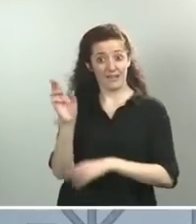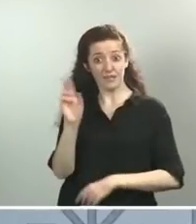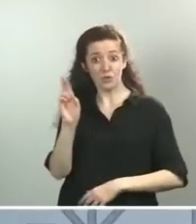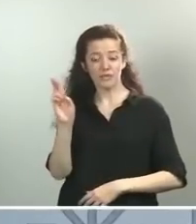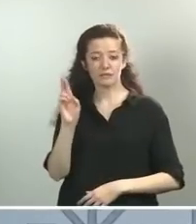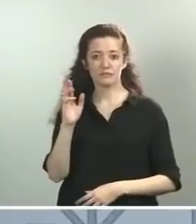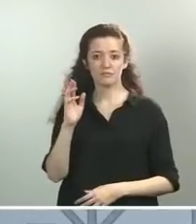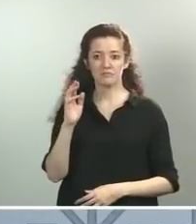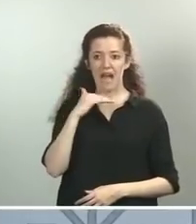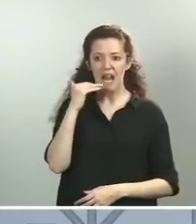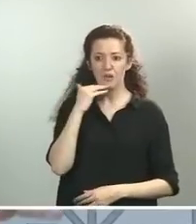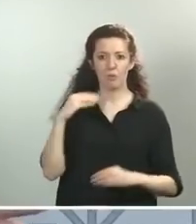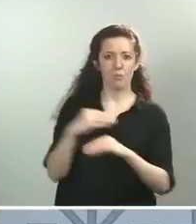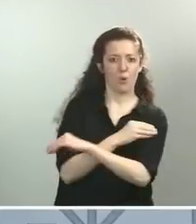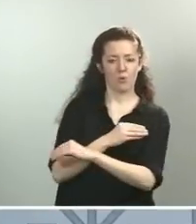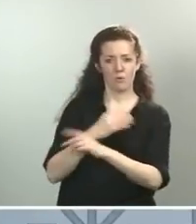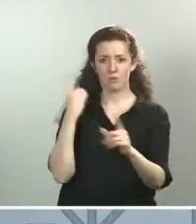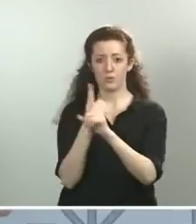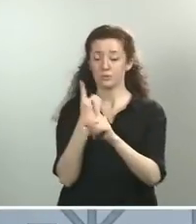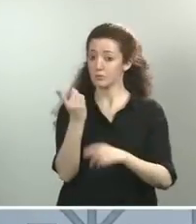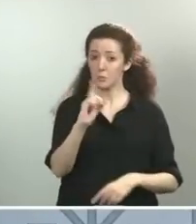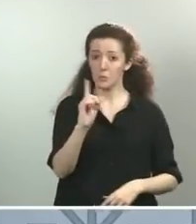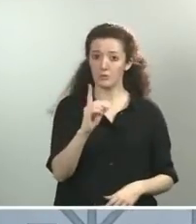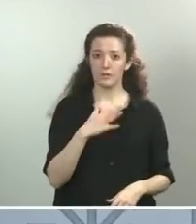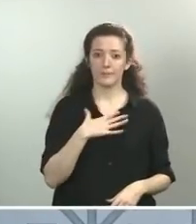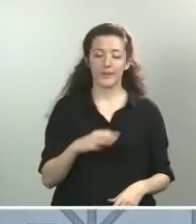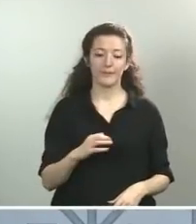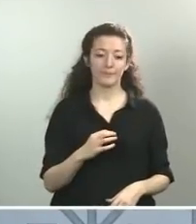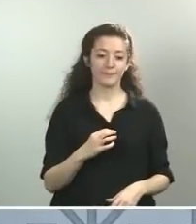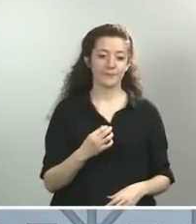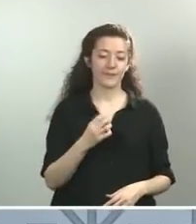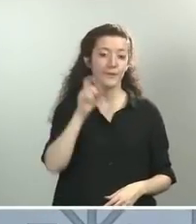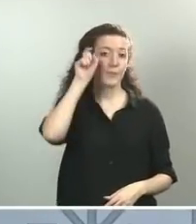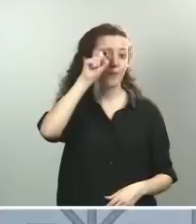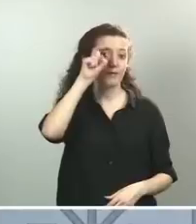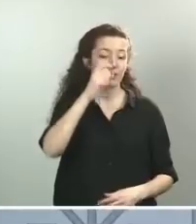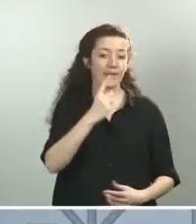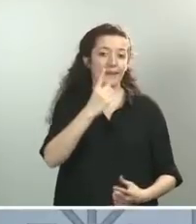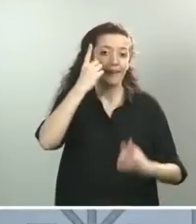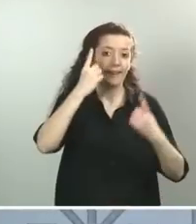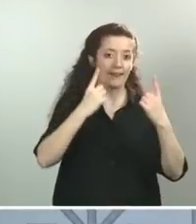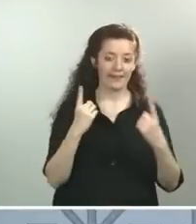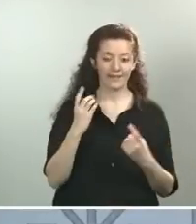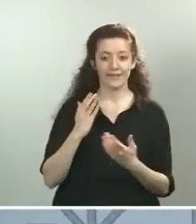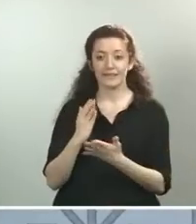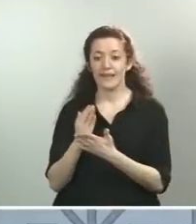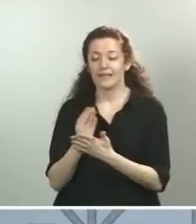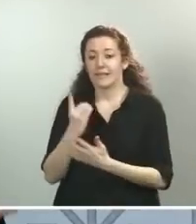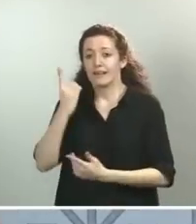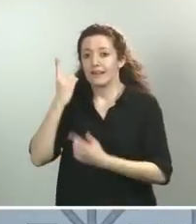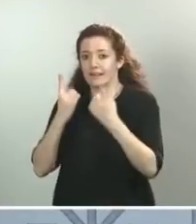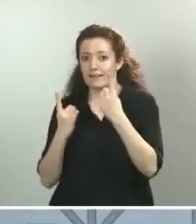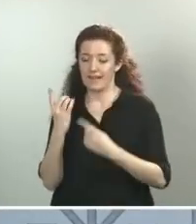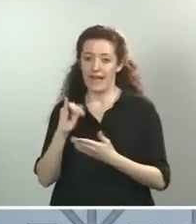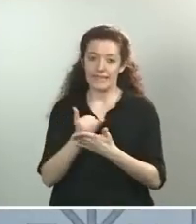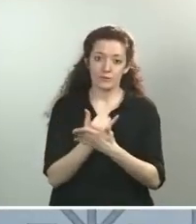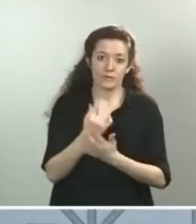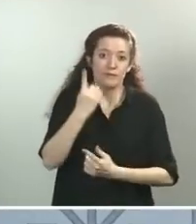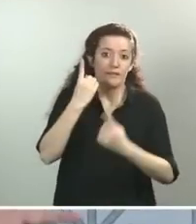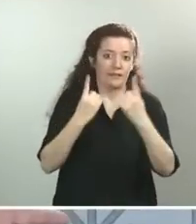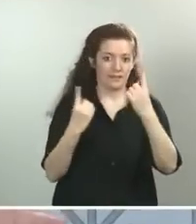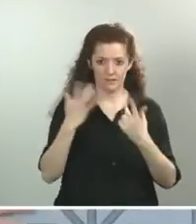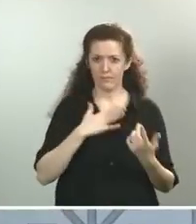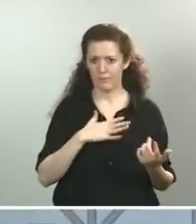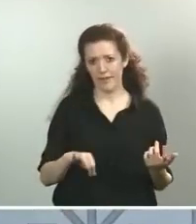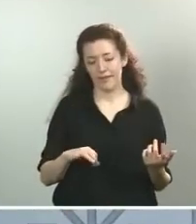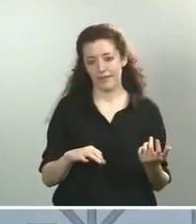profesor, algunas clases, porque as personalidades individuales sempre varían, sempre pode haber alguén que diga, pois,